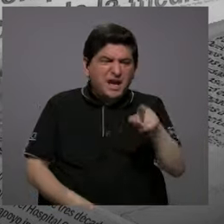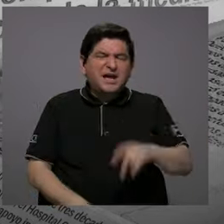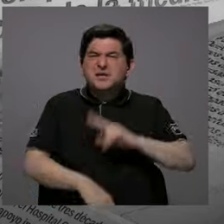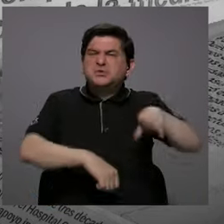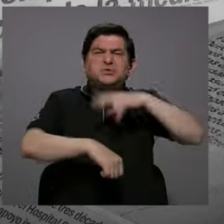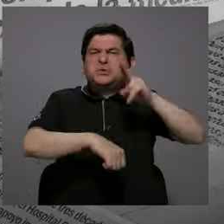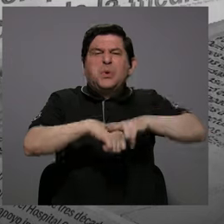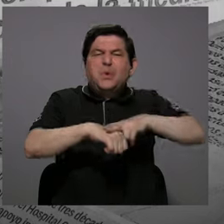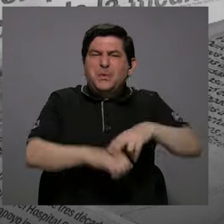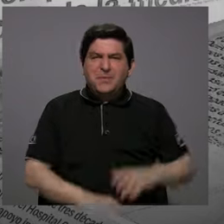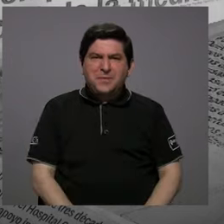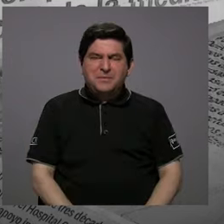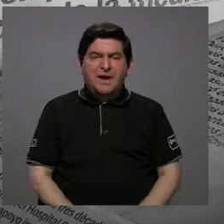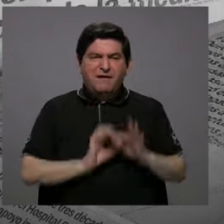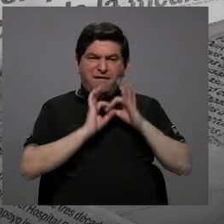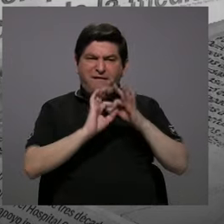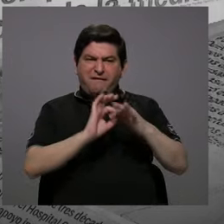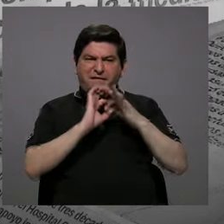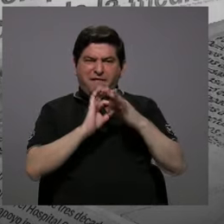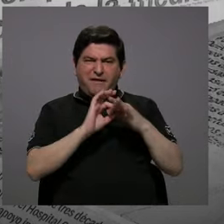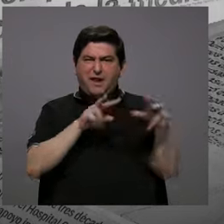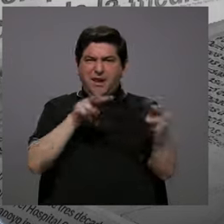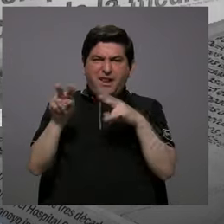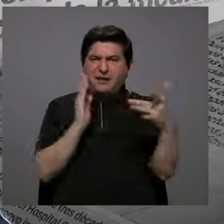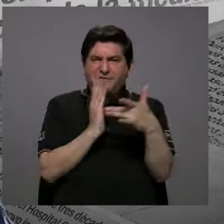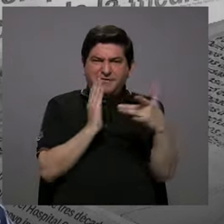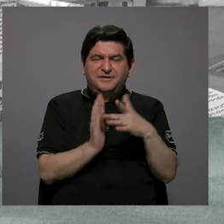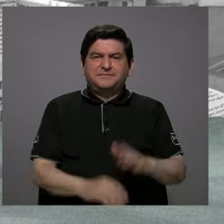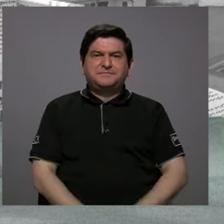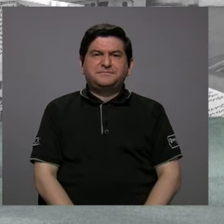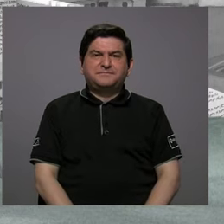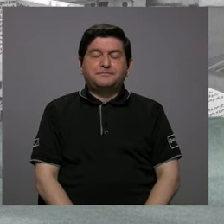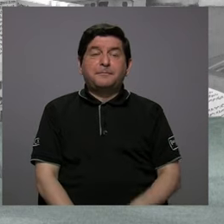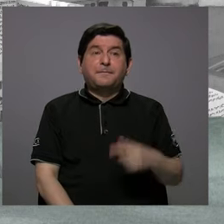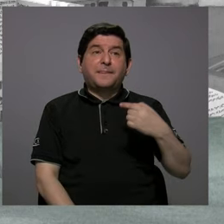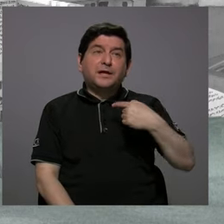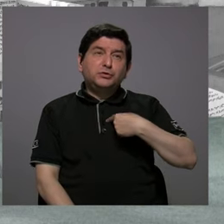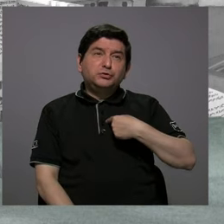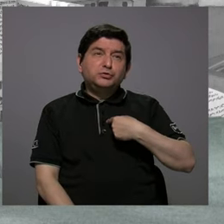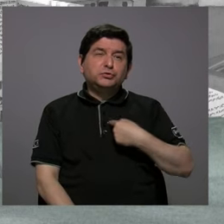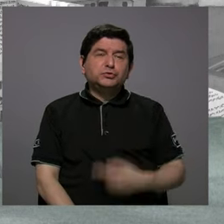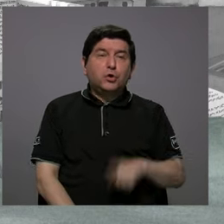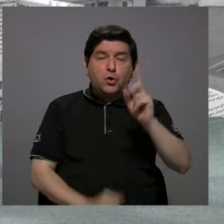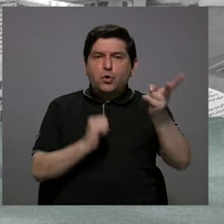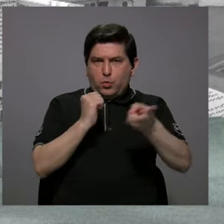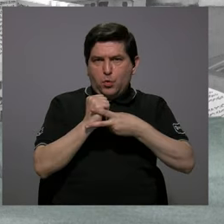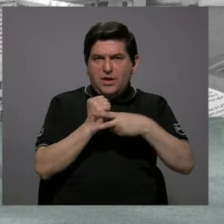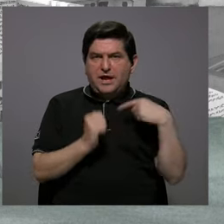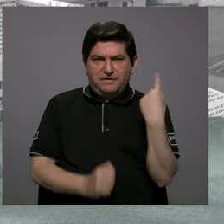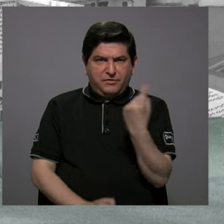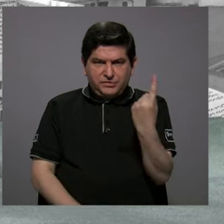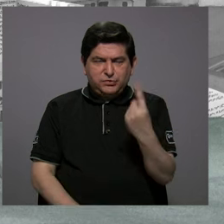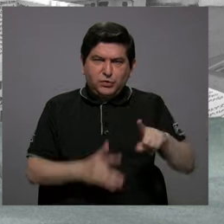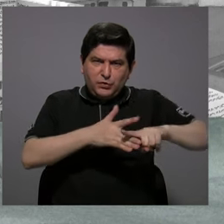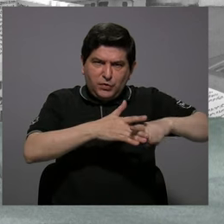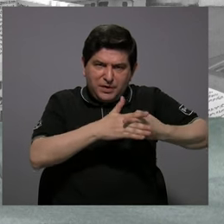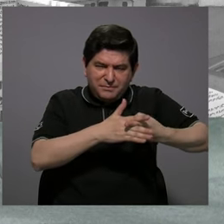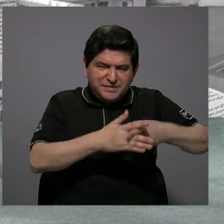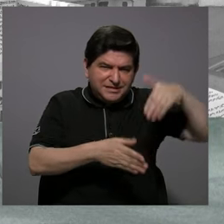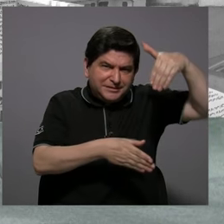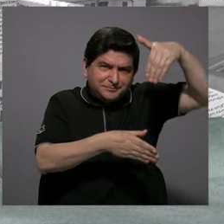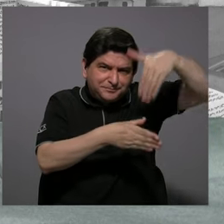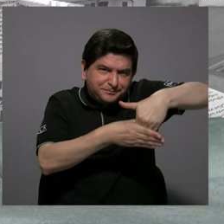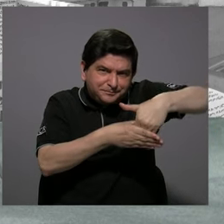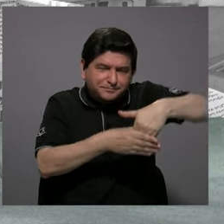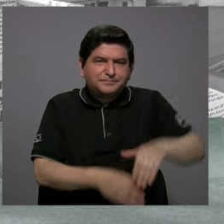familiar está relacionada con vigilancia tecnológica yo tuve una sola oportunidad de de de empezar a incursionar